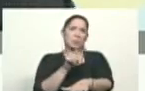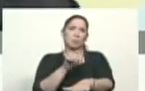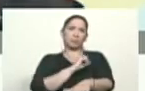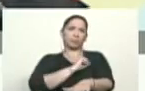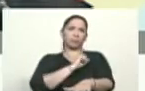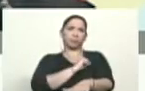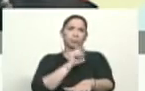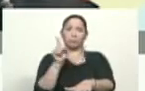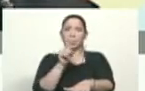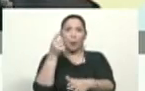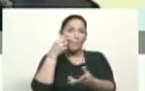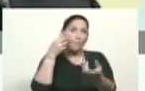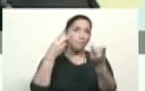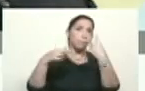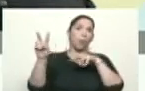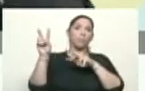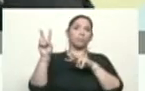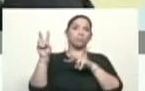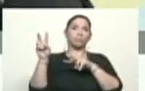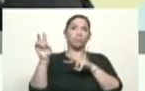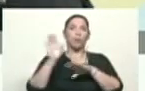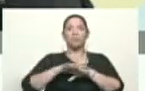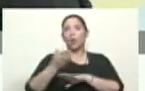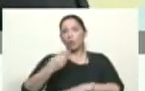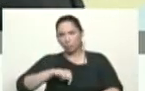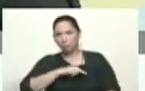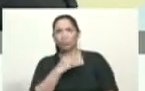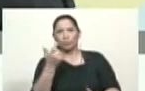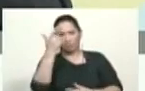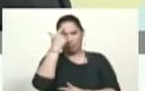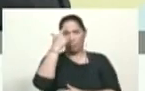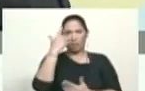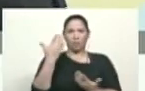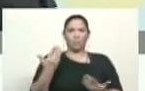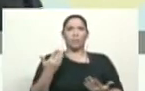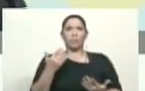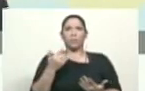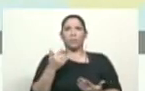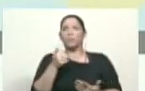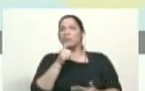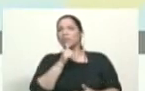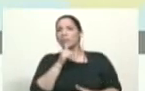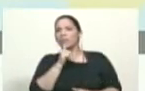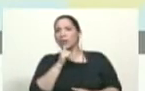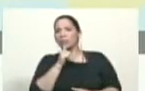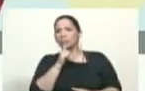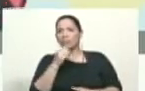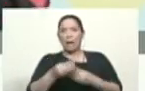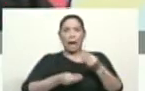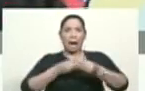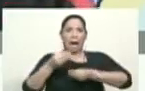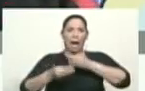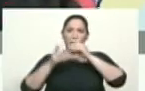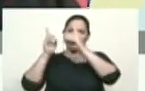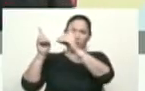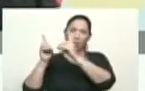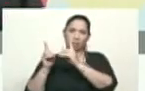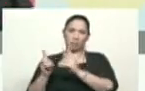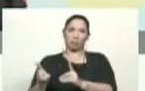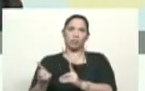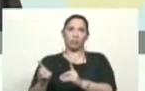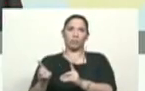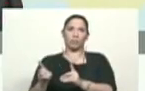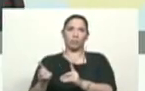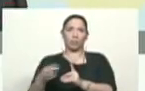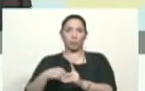nos distrae, porque nosotros sabemos quién es el que está tomando las decisiones. Y nuestro